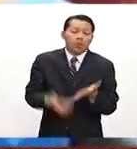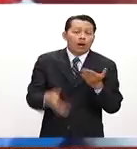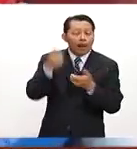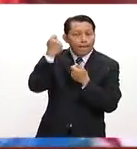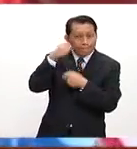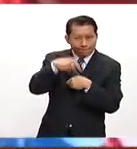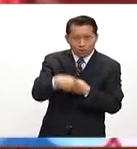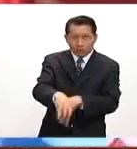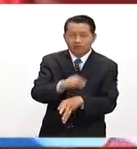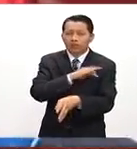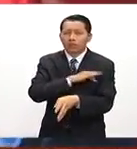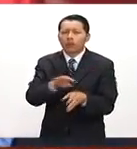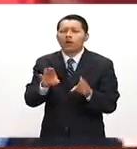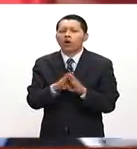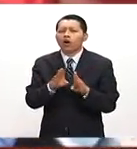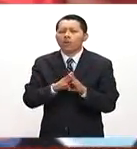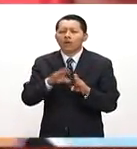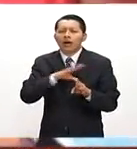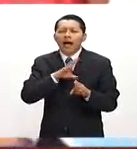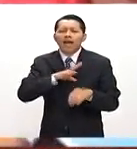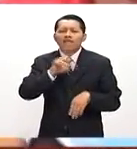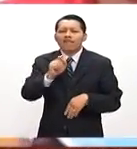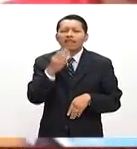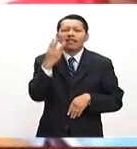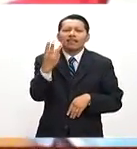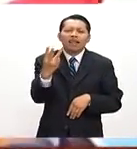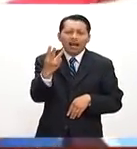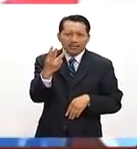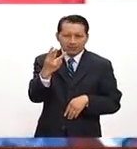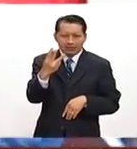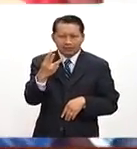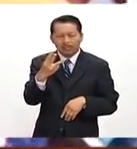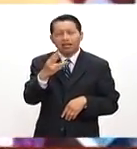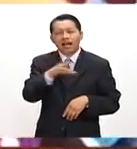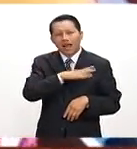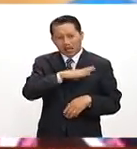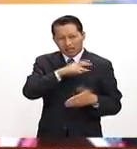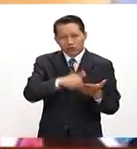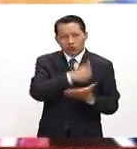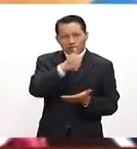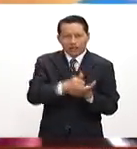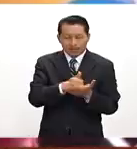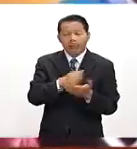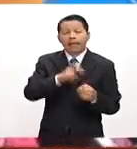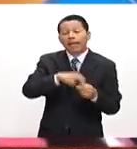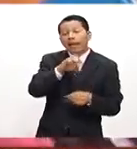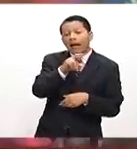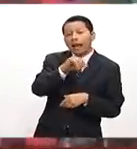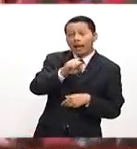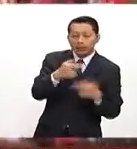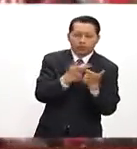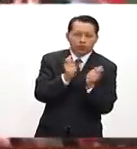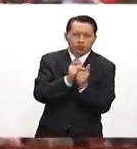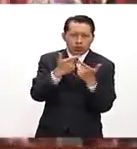va a trasladar a las 23 capitales de la provincia, mientras que en Caracas la coalición de partidos opuestos al régimen que